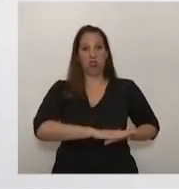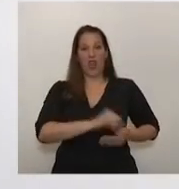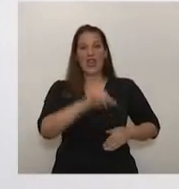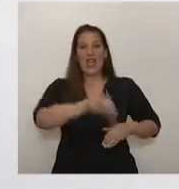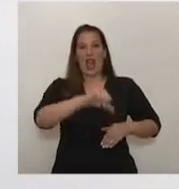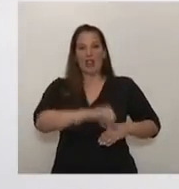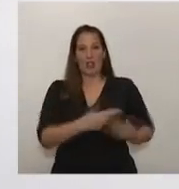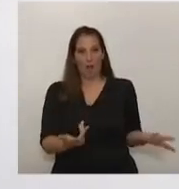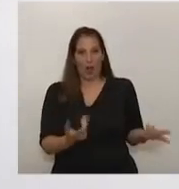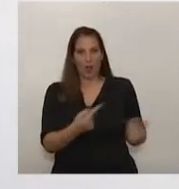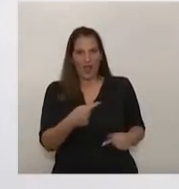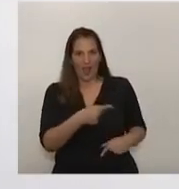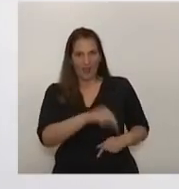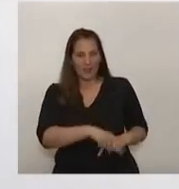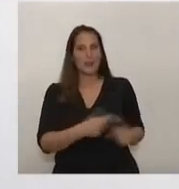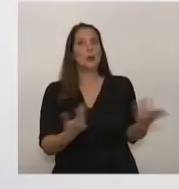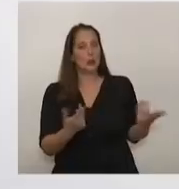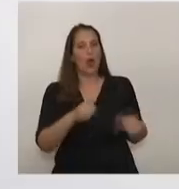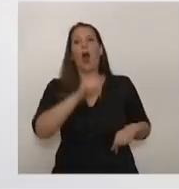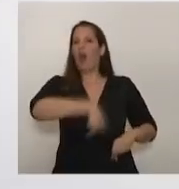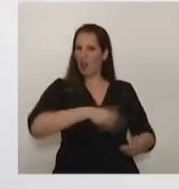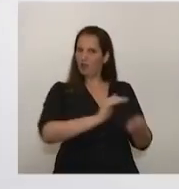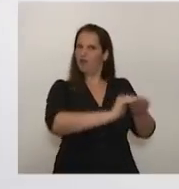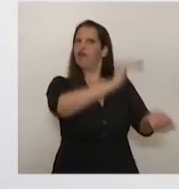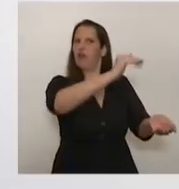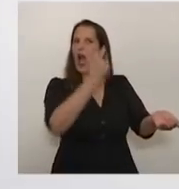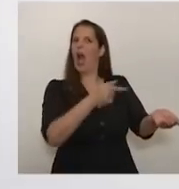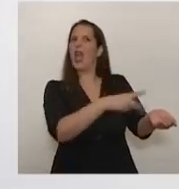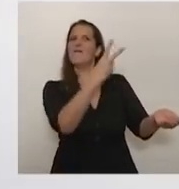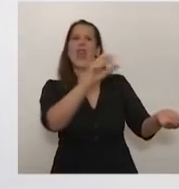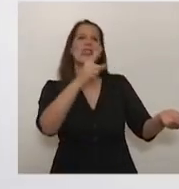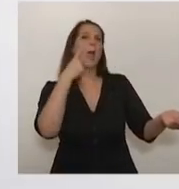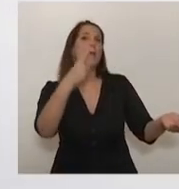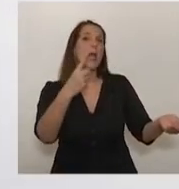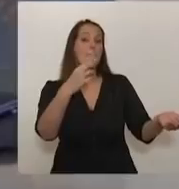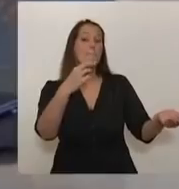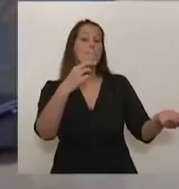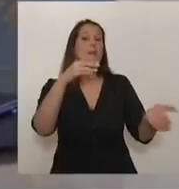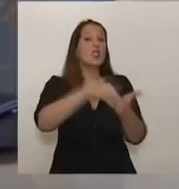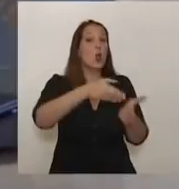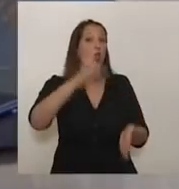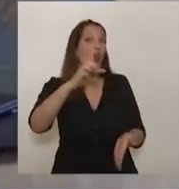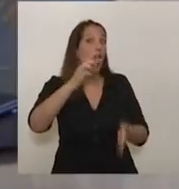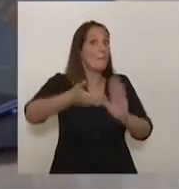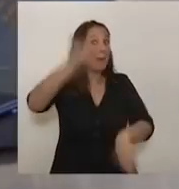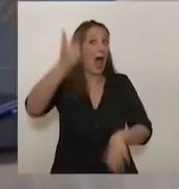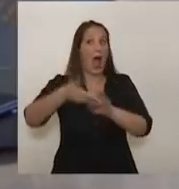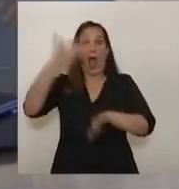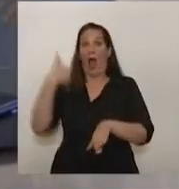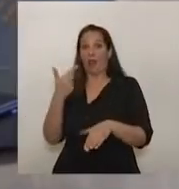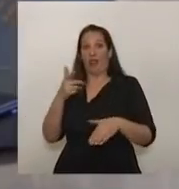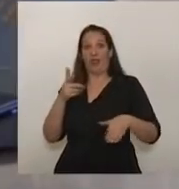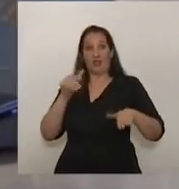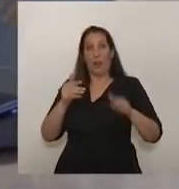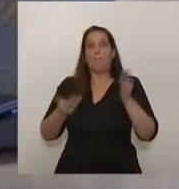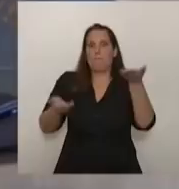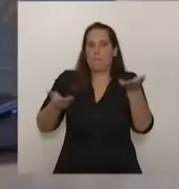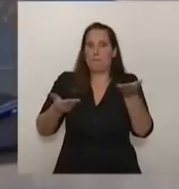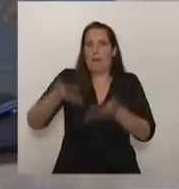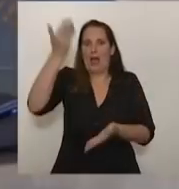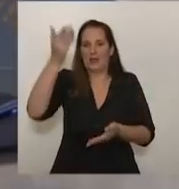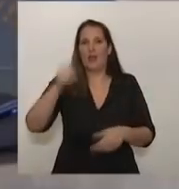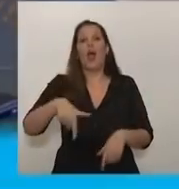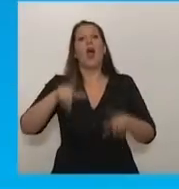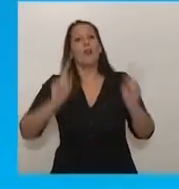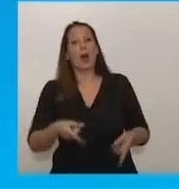negativas. Hoy dejamos 20.000 millones de dólares más de los que recibimos. Tenemos también un dólar a un precio